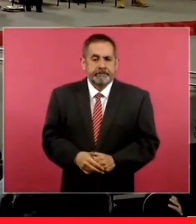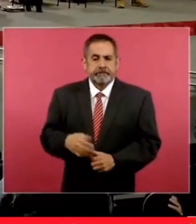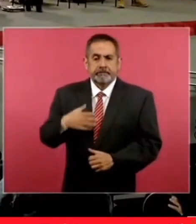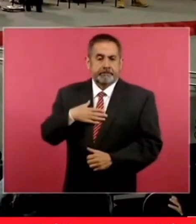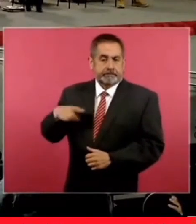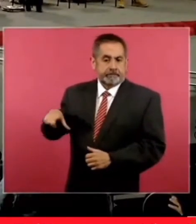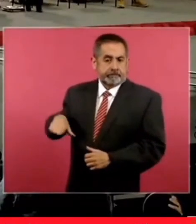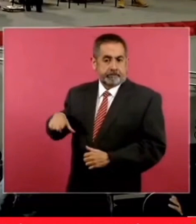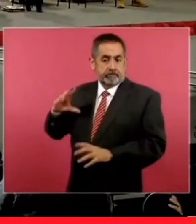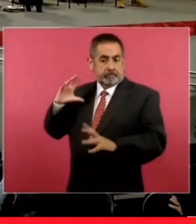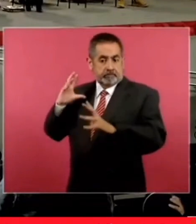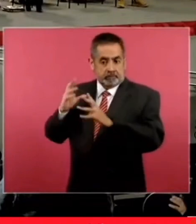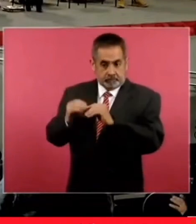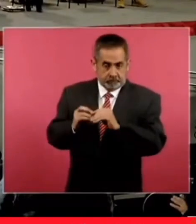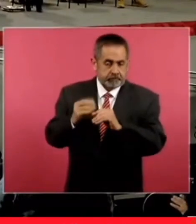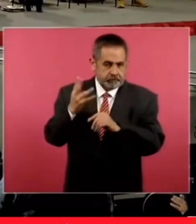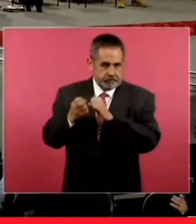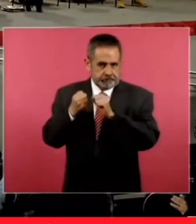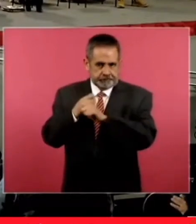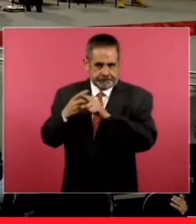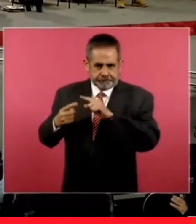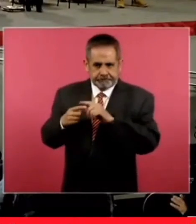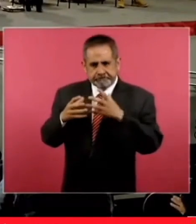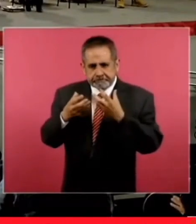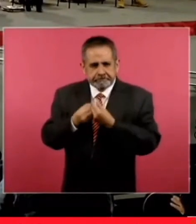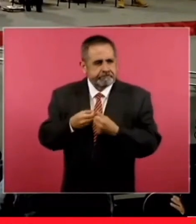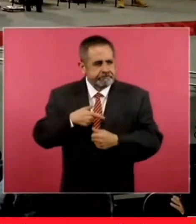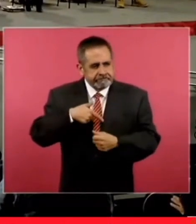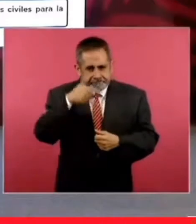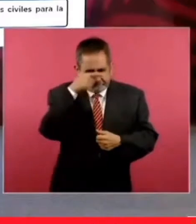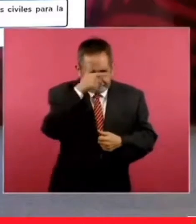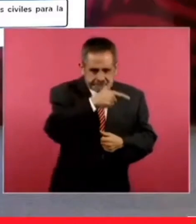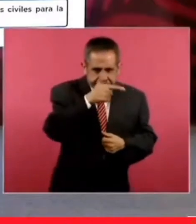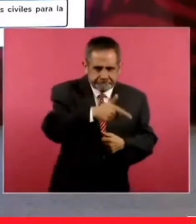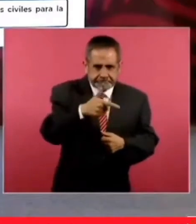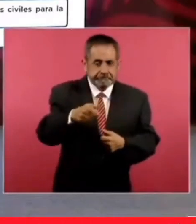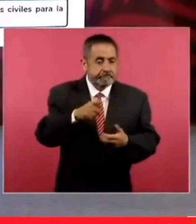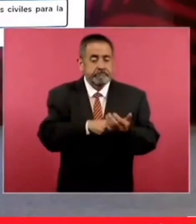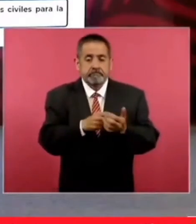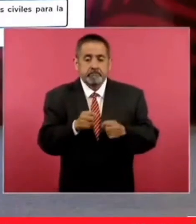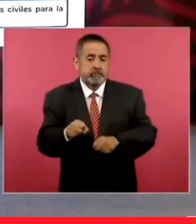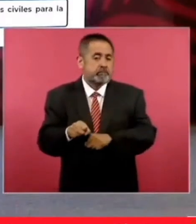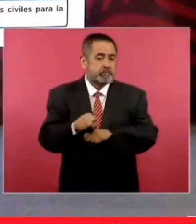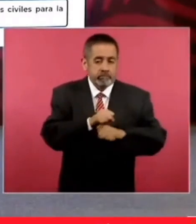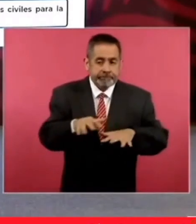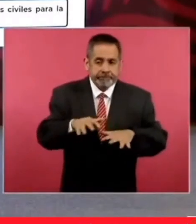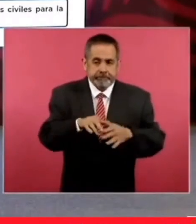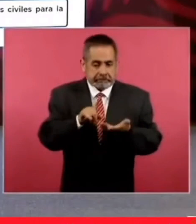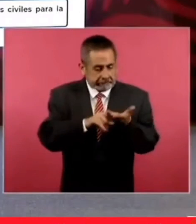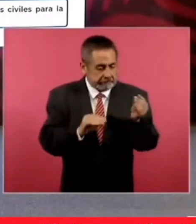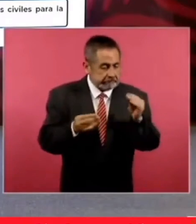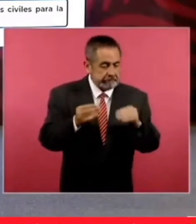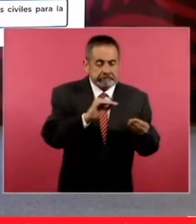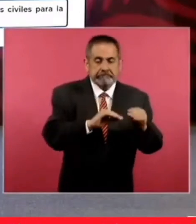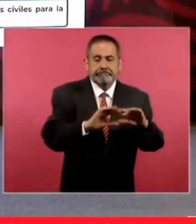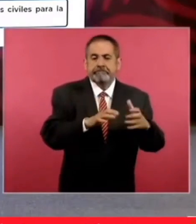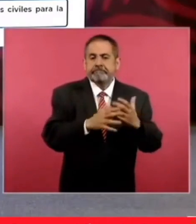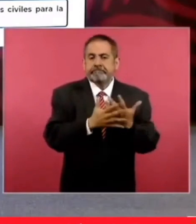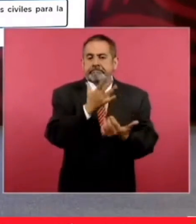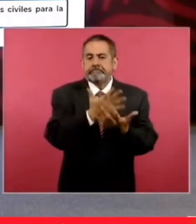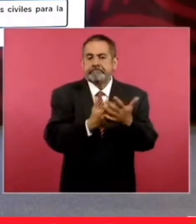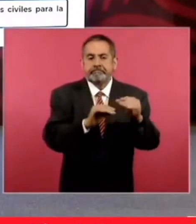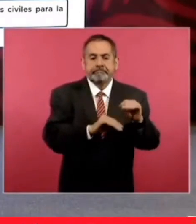la Administración se ha ido identificando que estos artefactos exclusivos improvisados han sido o